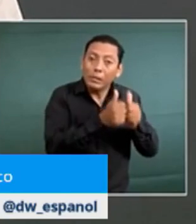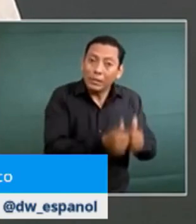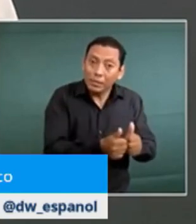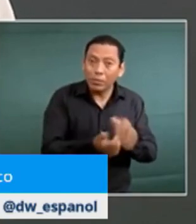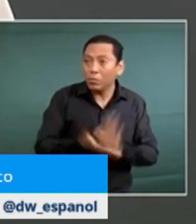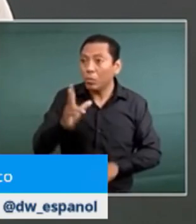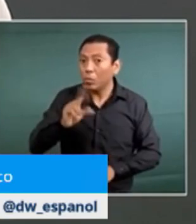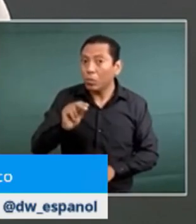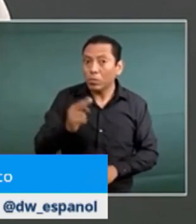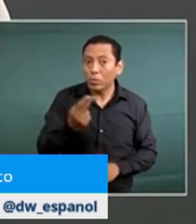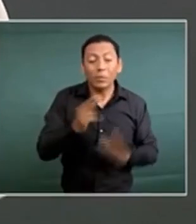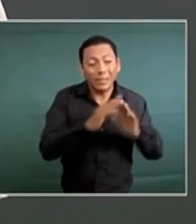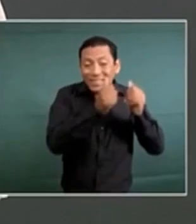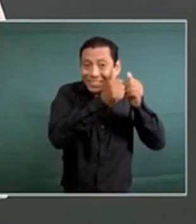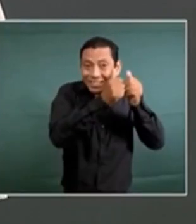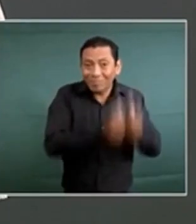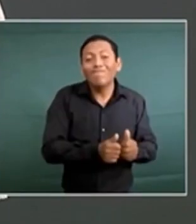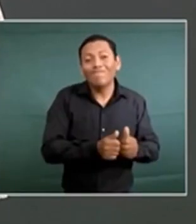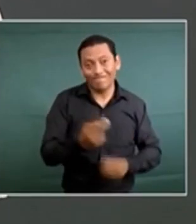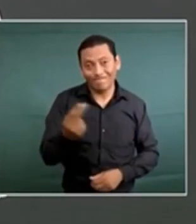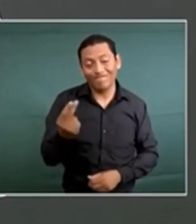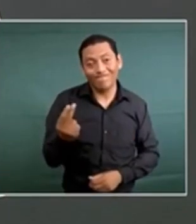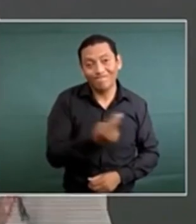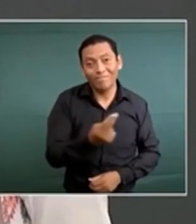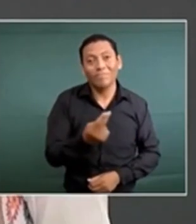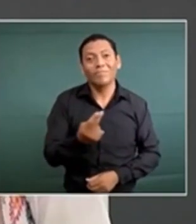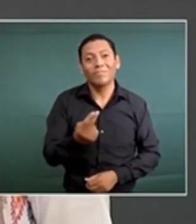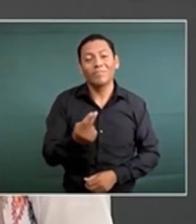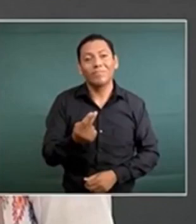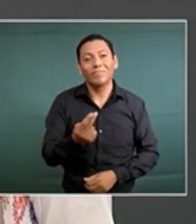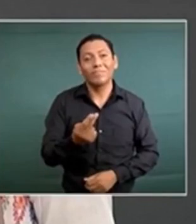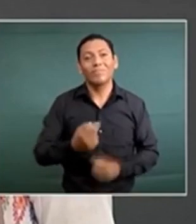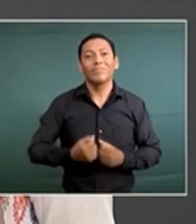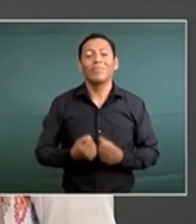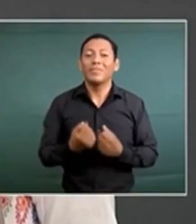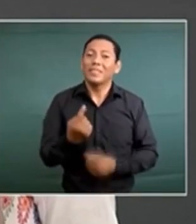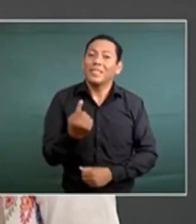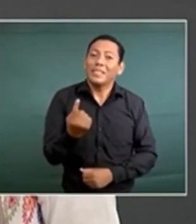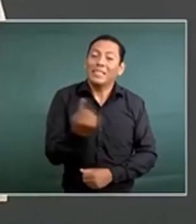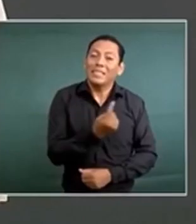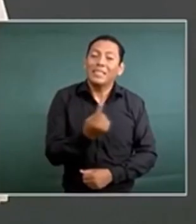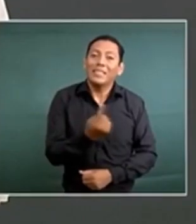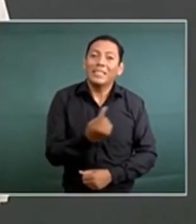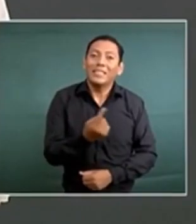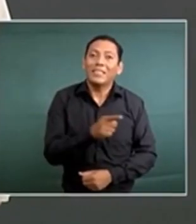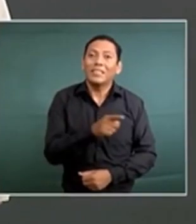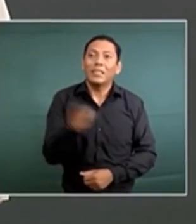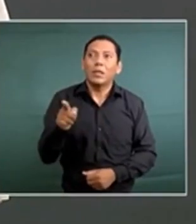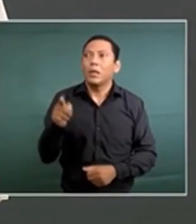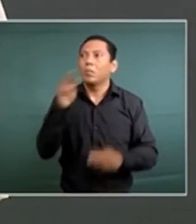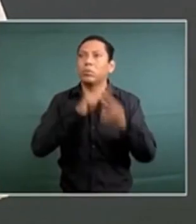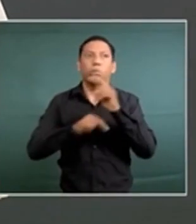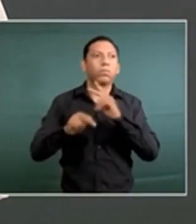lo indispensable, pero también que no haya psicosis,